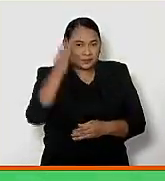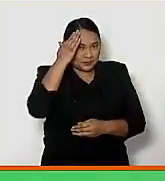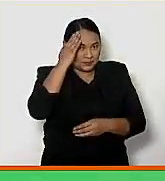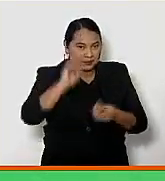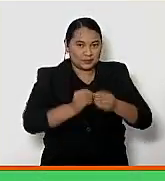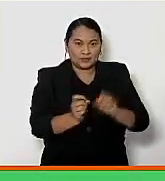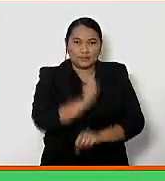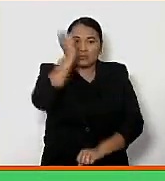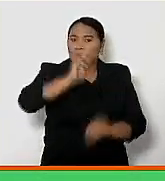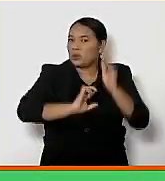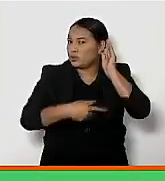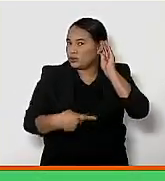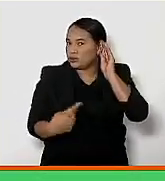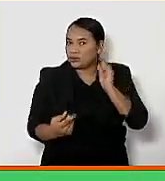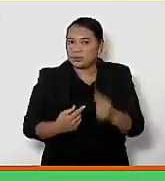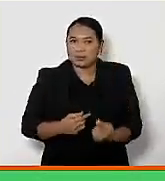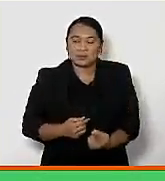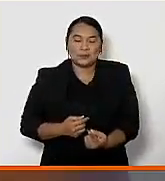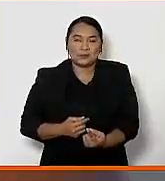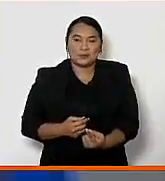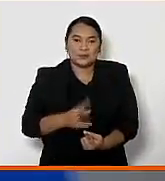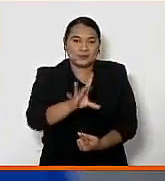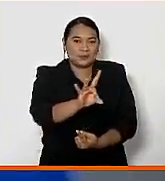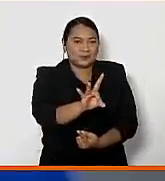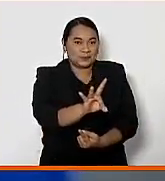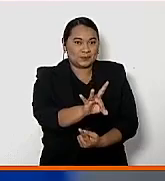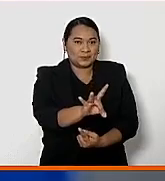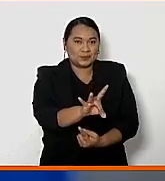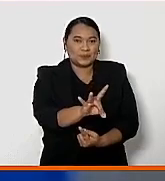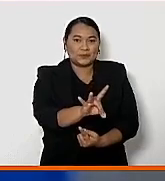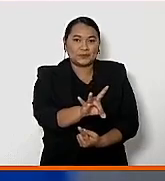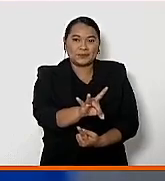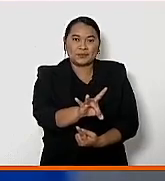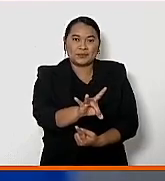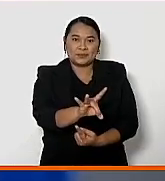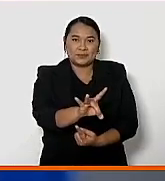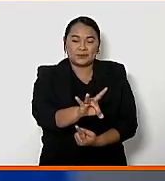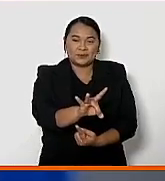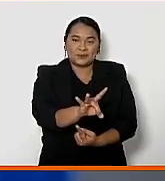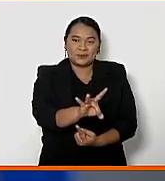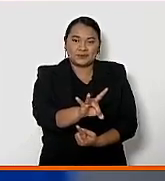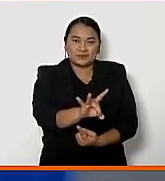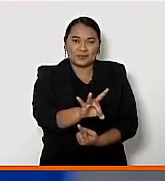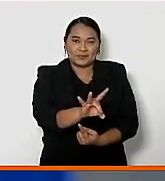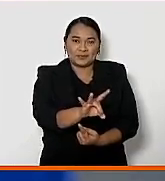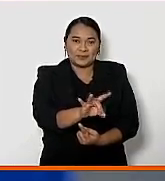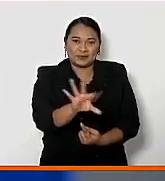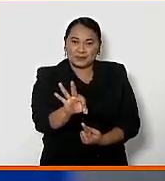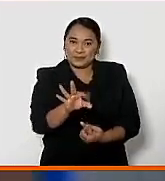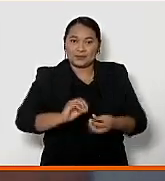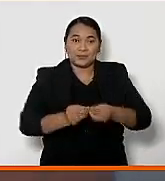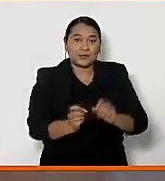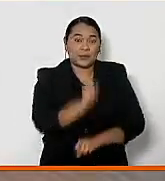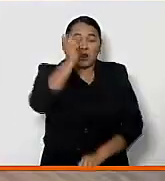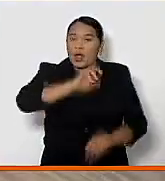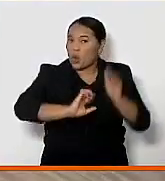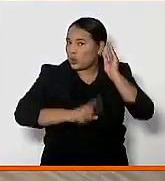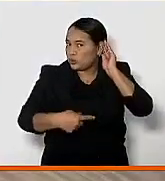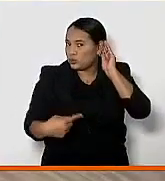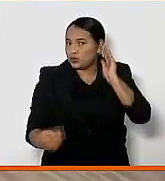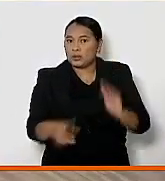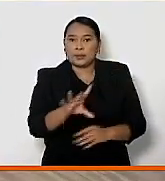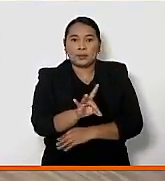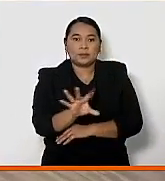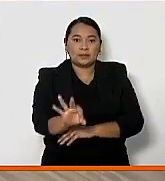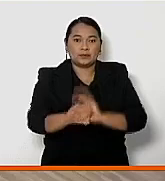en esta linda mañana su primer dígito es el ocho segundo dígito Este es el nueve número ganador en